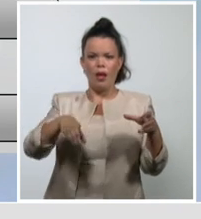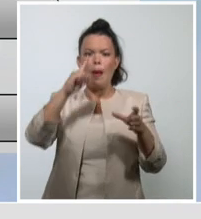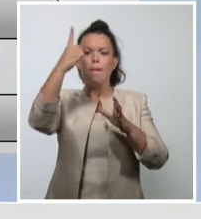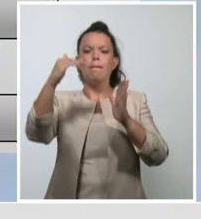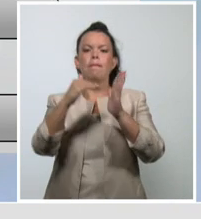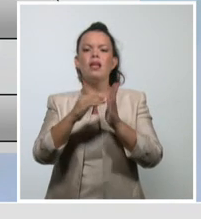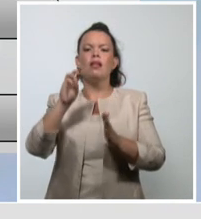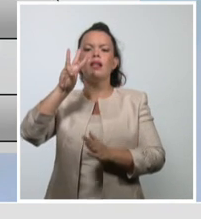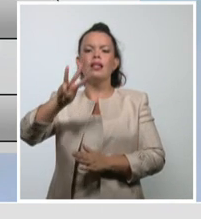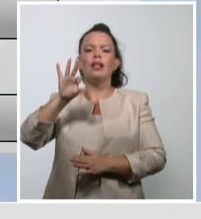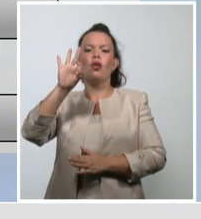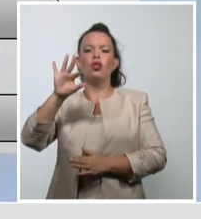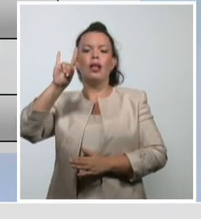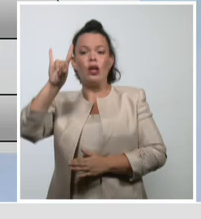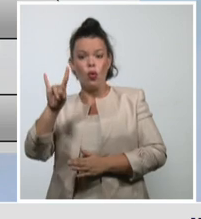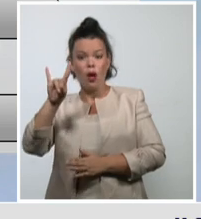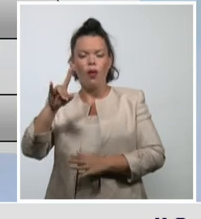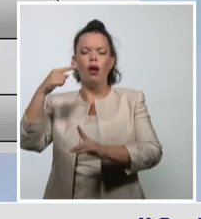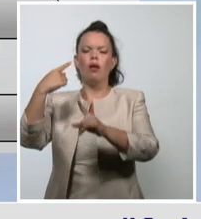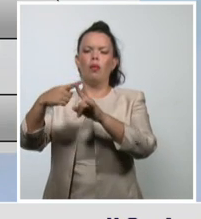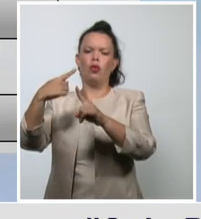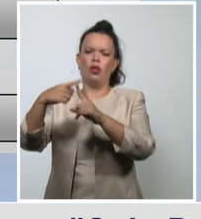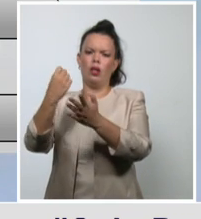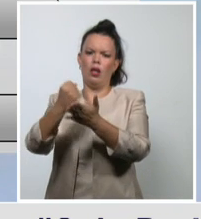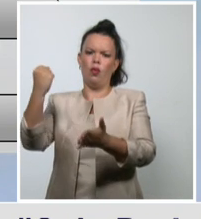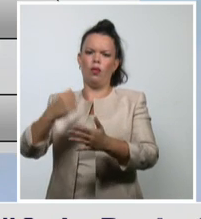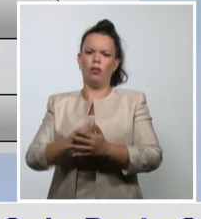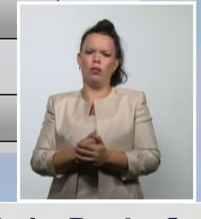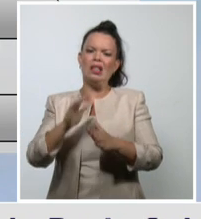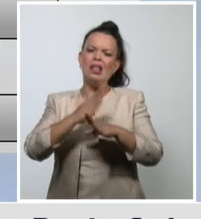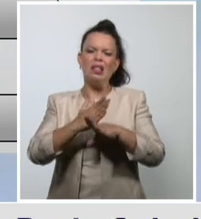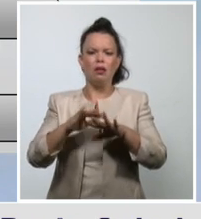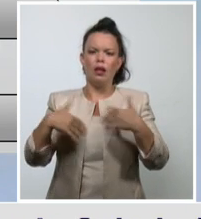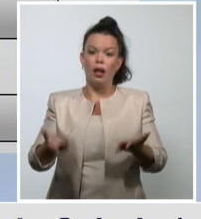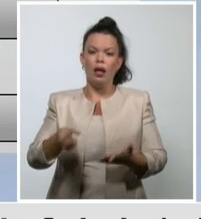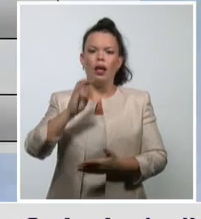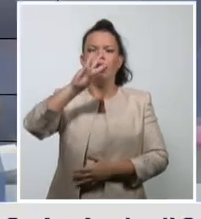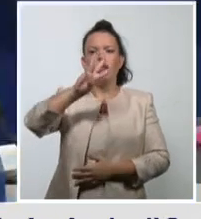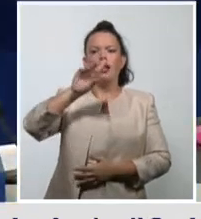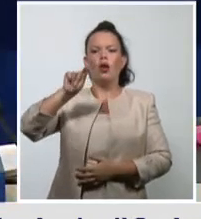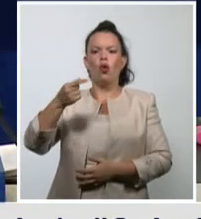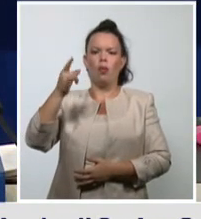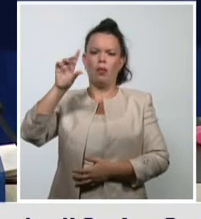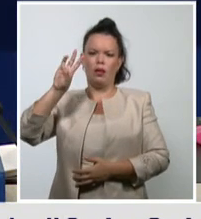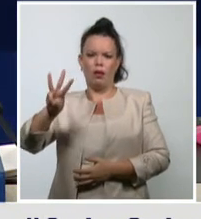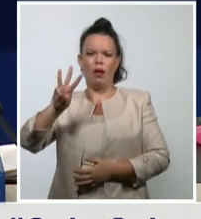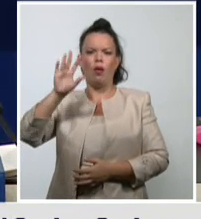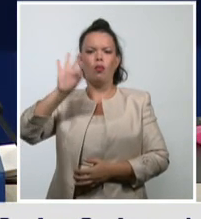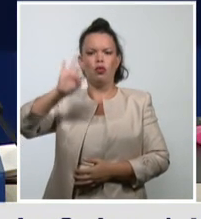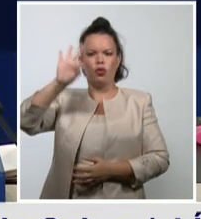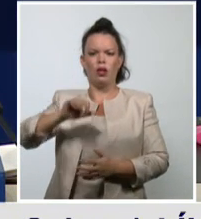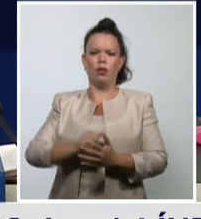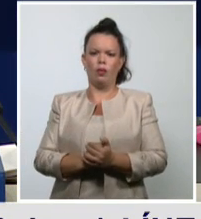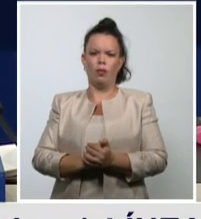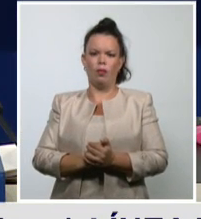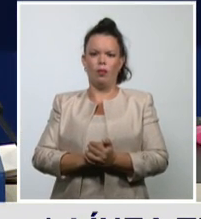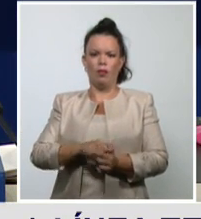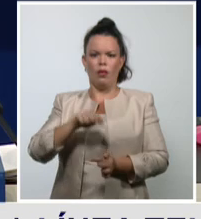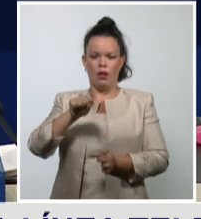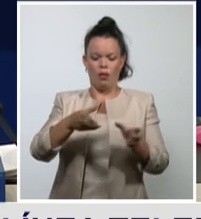1.389 positivas, o sea, el 3,3%. Los 20 nuevos casos confirmados